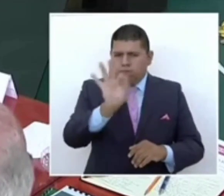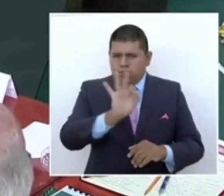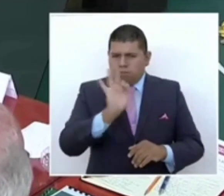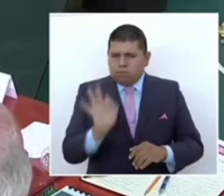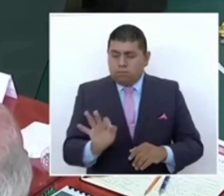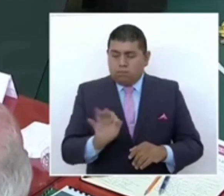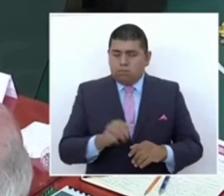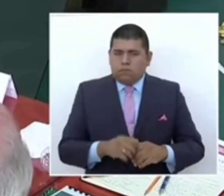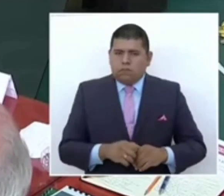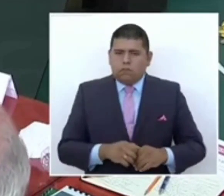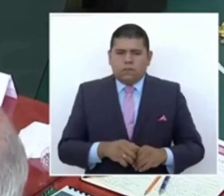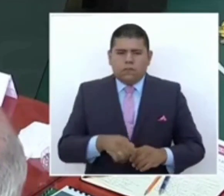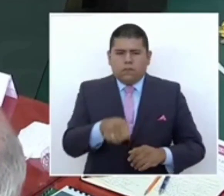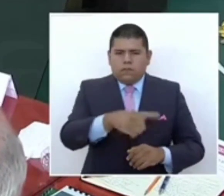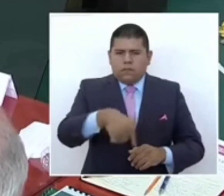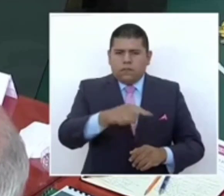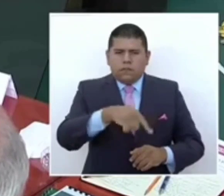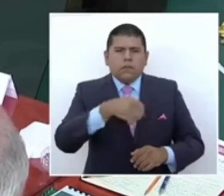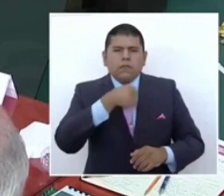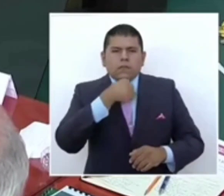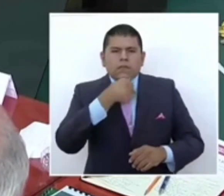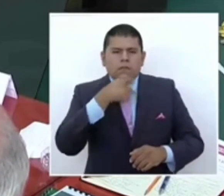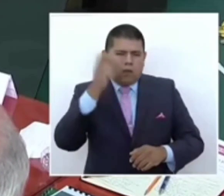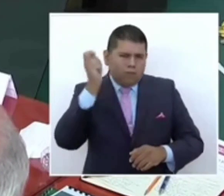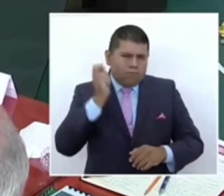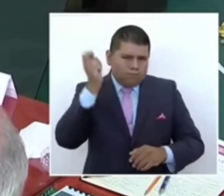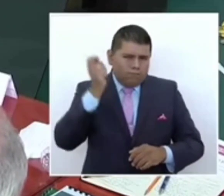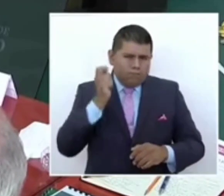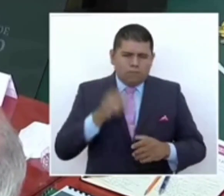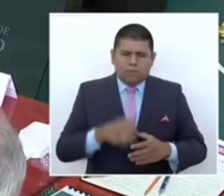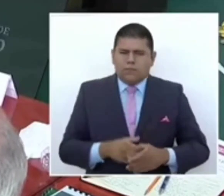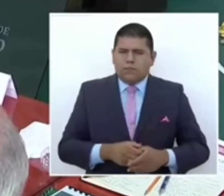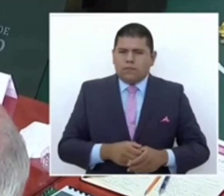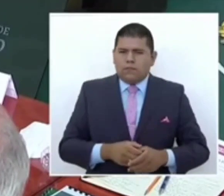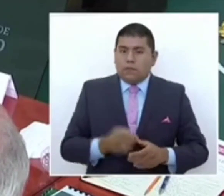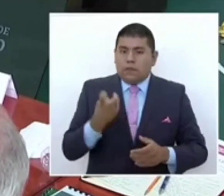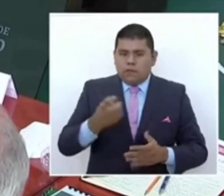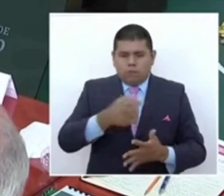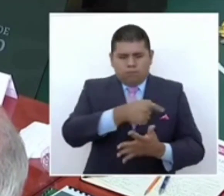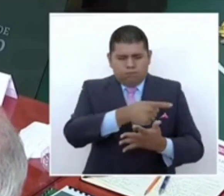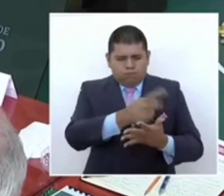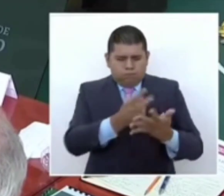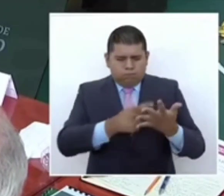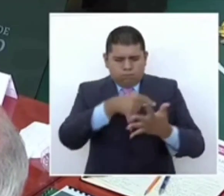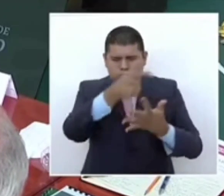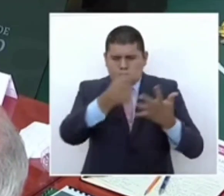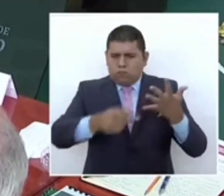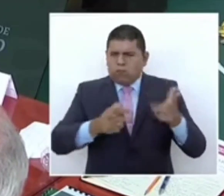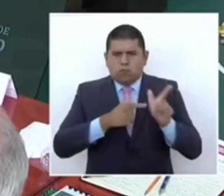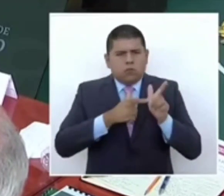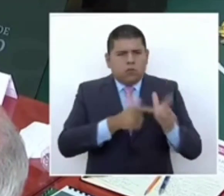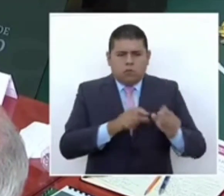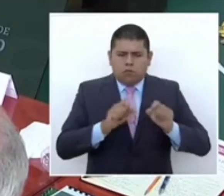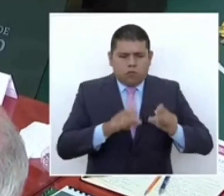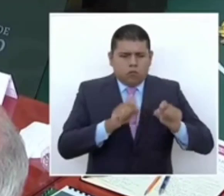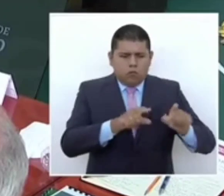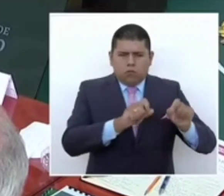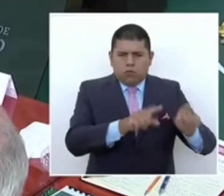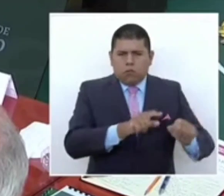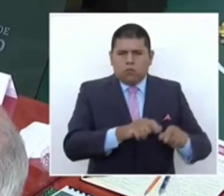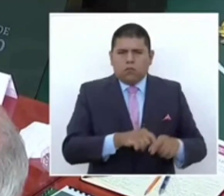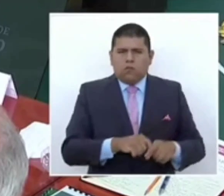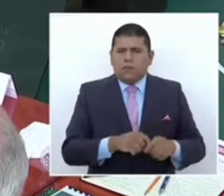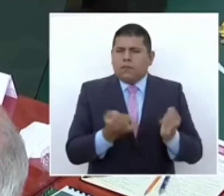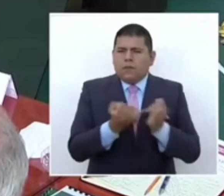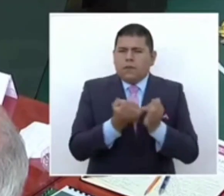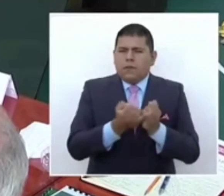20% para las pensiones. De modo que los programas de bienestar continúan y